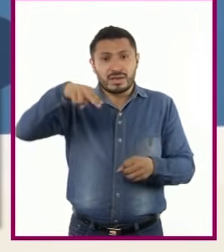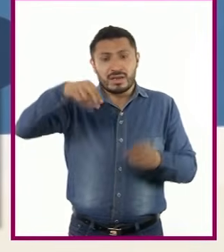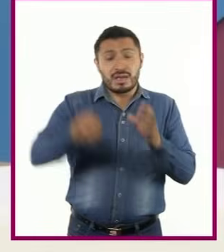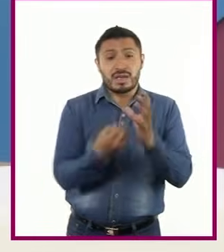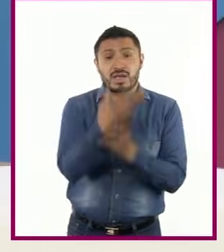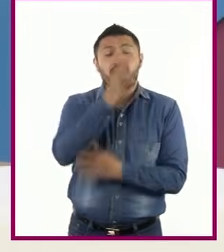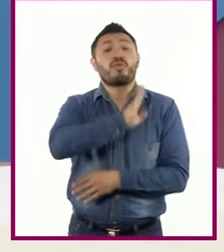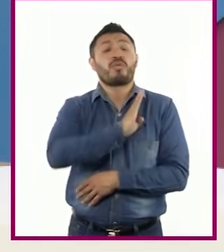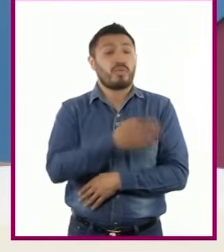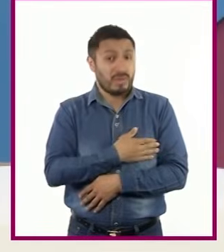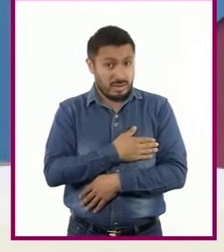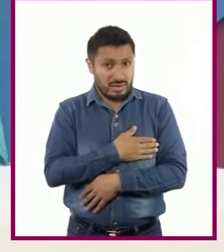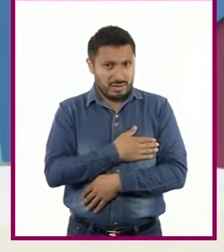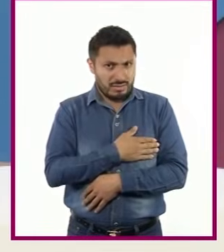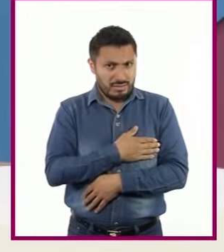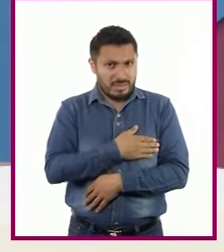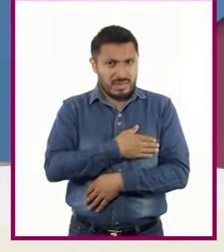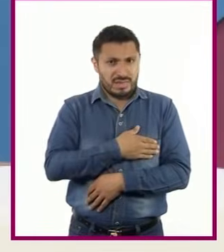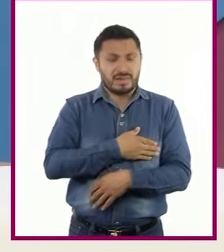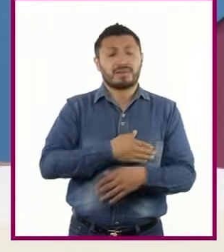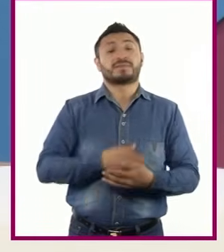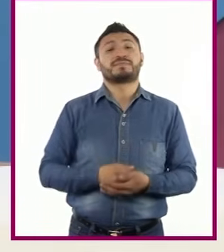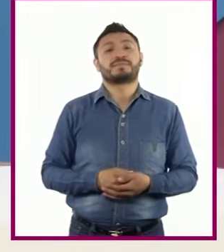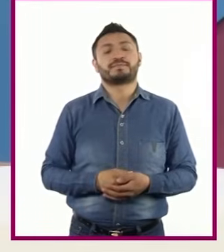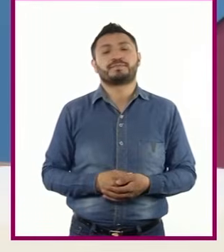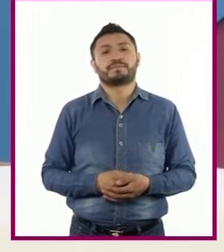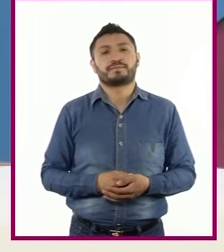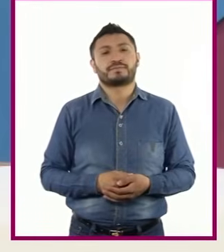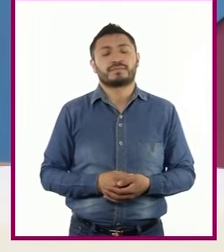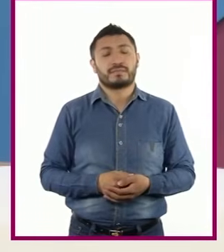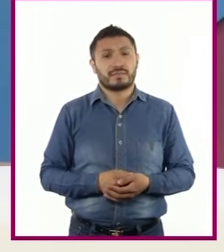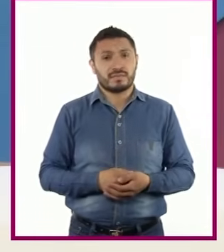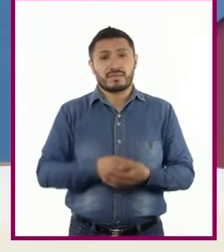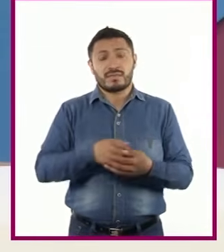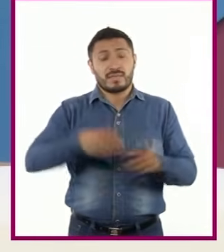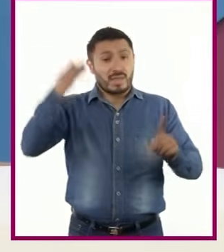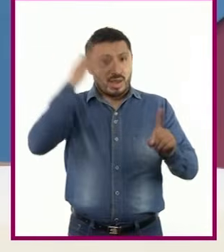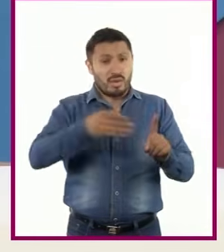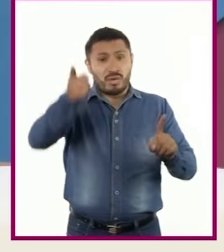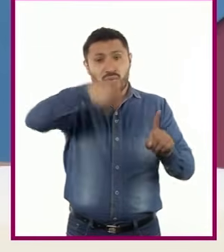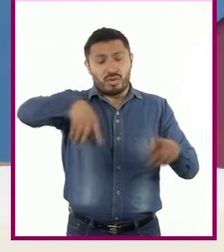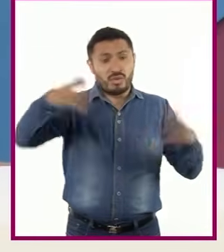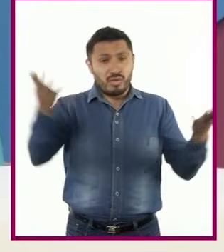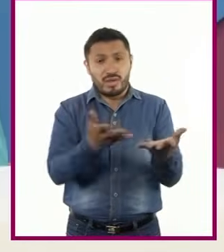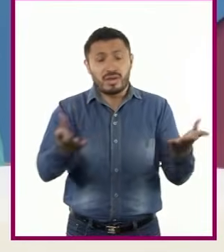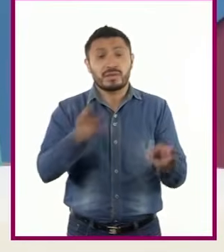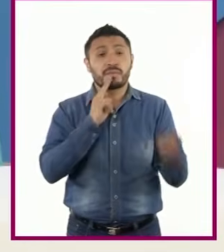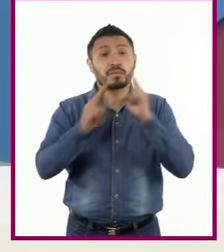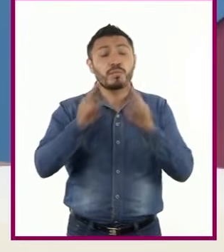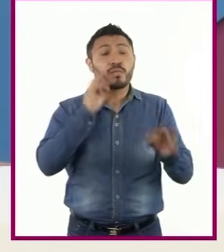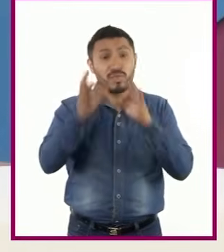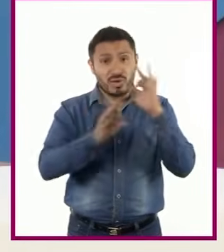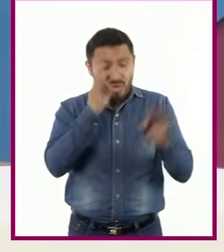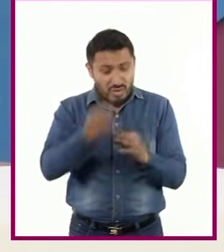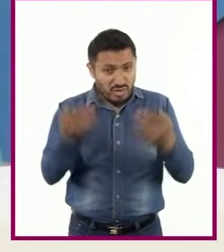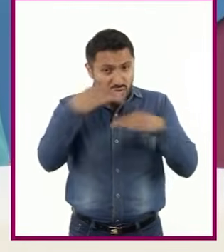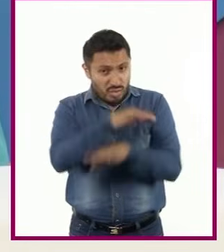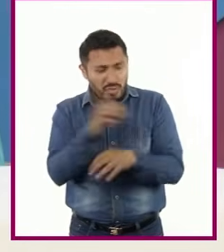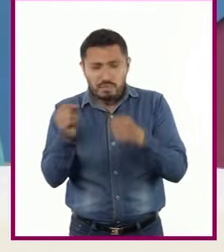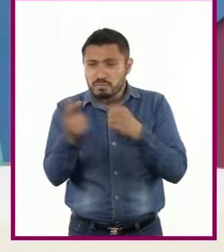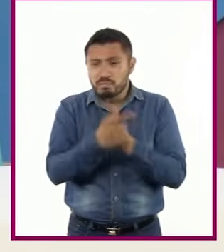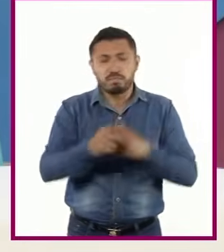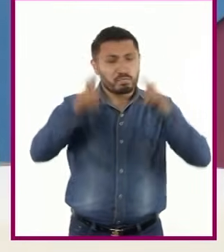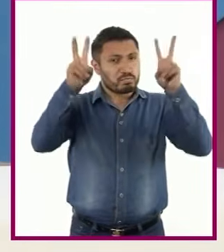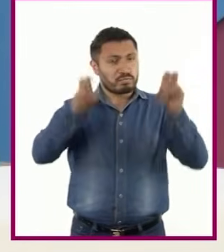novohispana. Antes de despedirnos, los retamos a elaborar una noticia acerca de alguno de